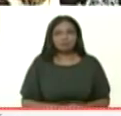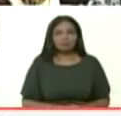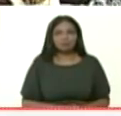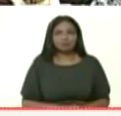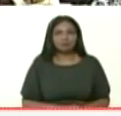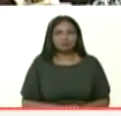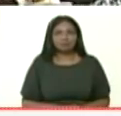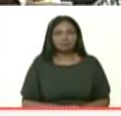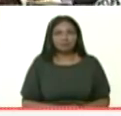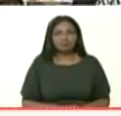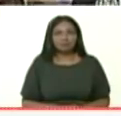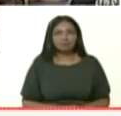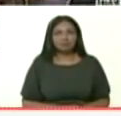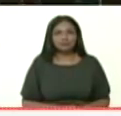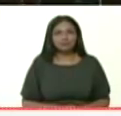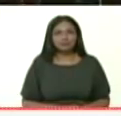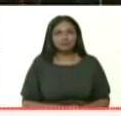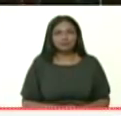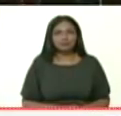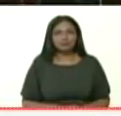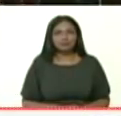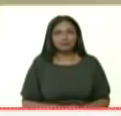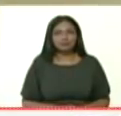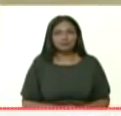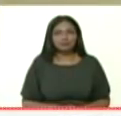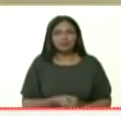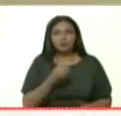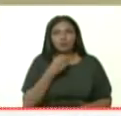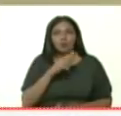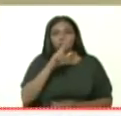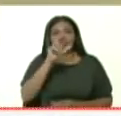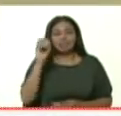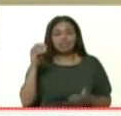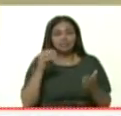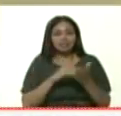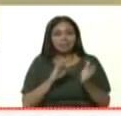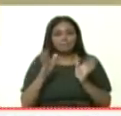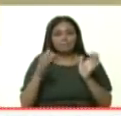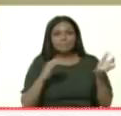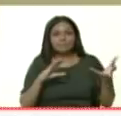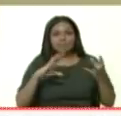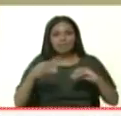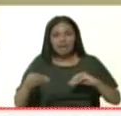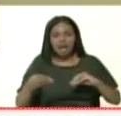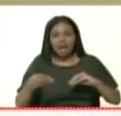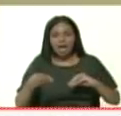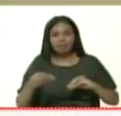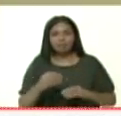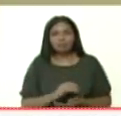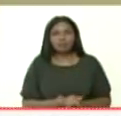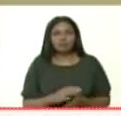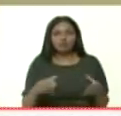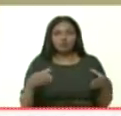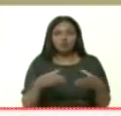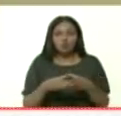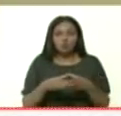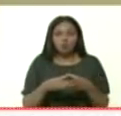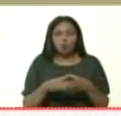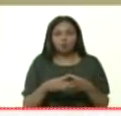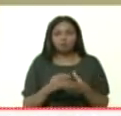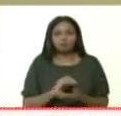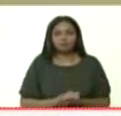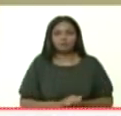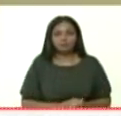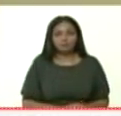¿Ah? Bueno, son 30.000 CLAP. 30.000 comités locales de abastecimiento y